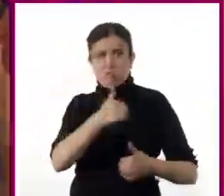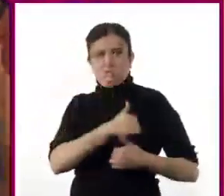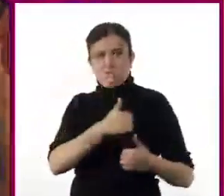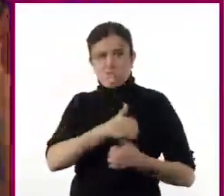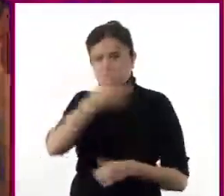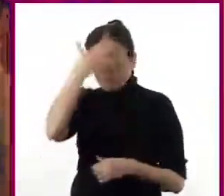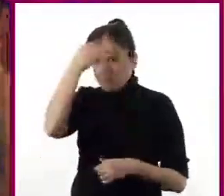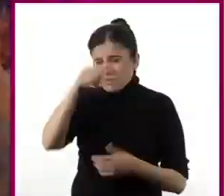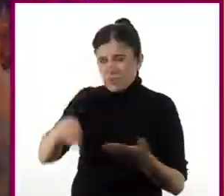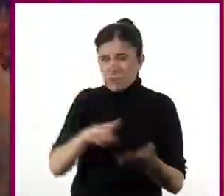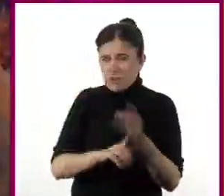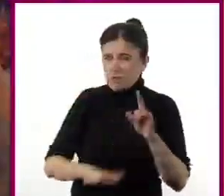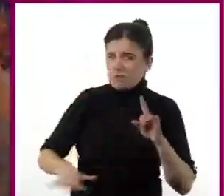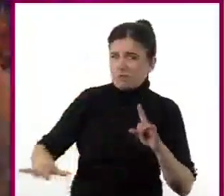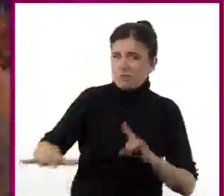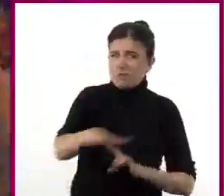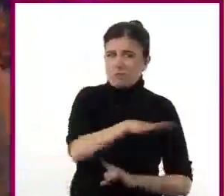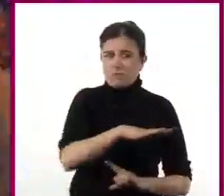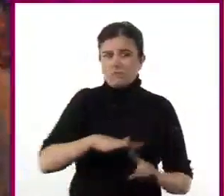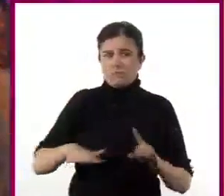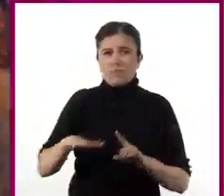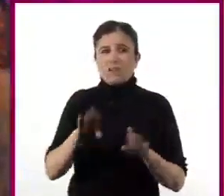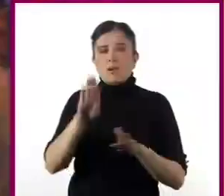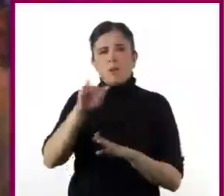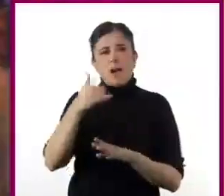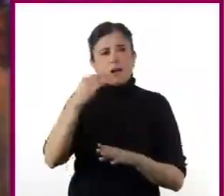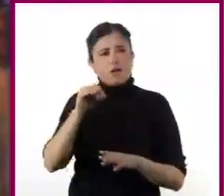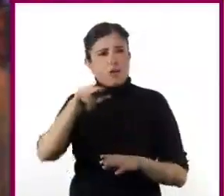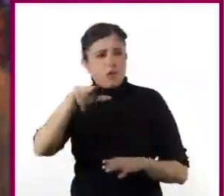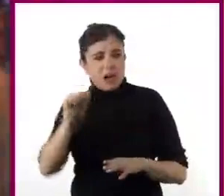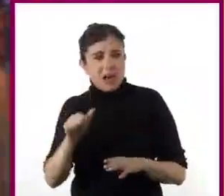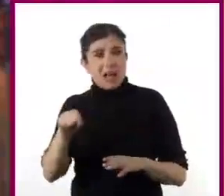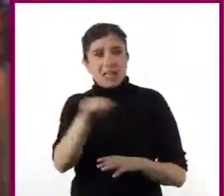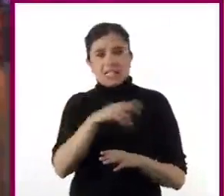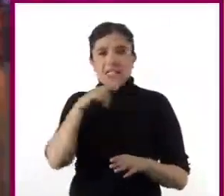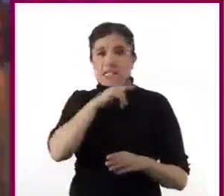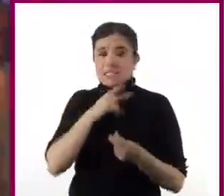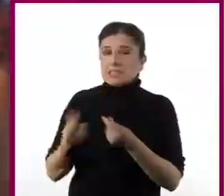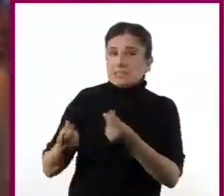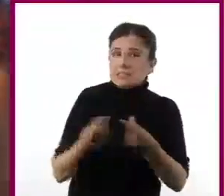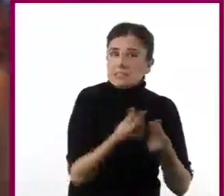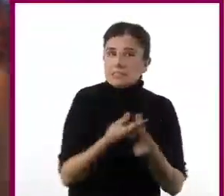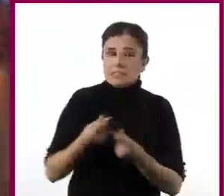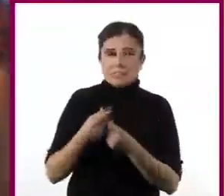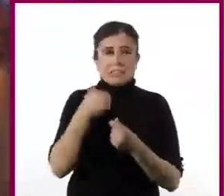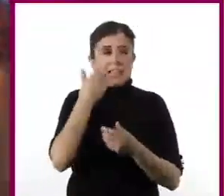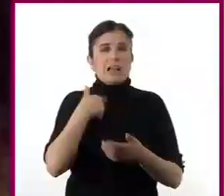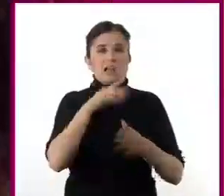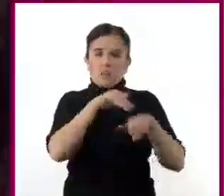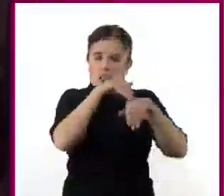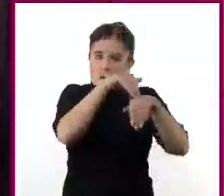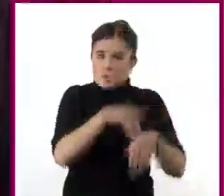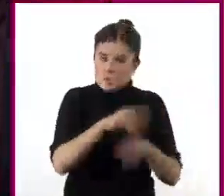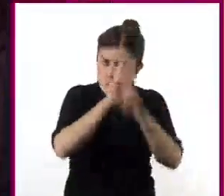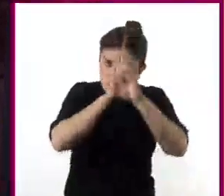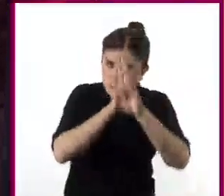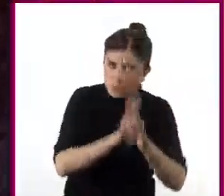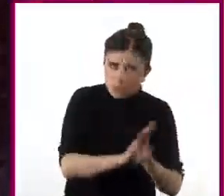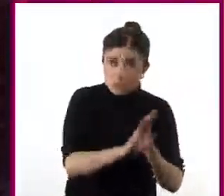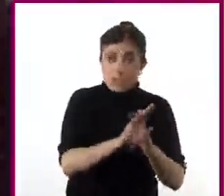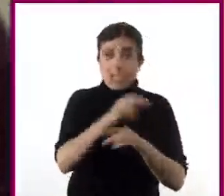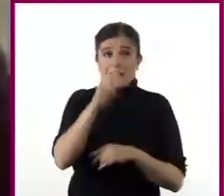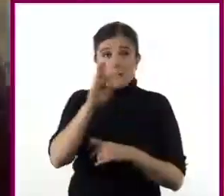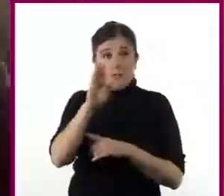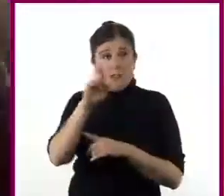en la península, como lo hemos visto, y las sesiones de Bayona, pues se apuran a ofrecer su lealtad al monarca. Entonces el nombre